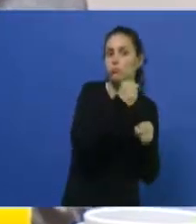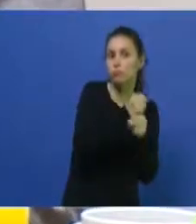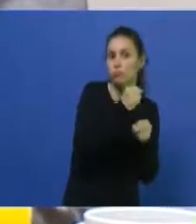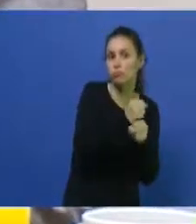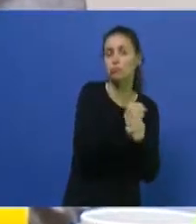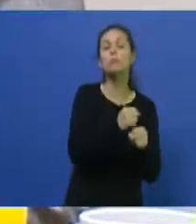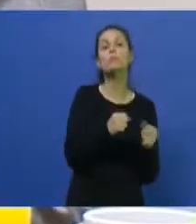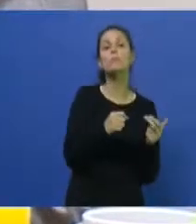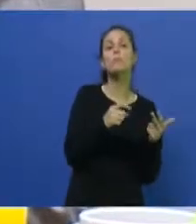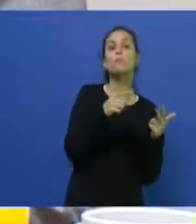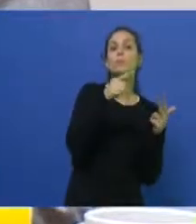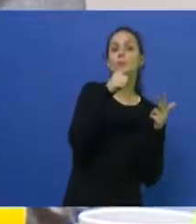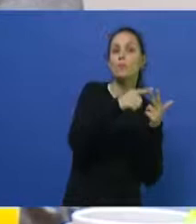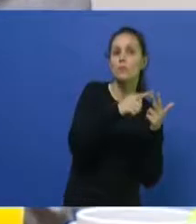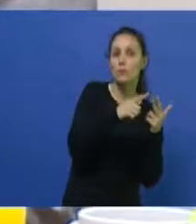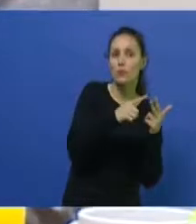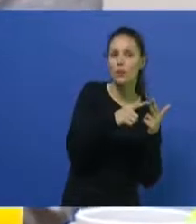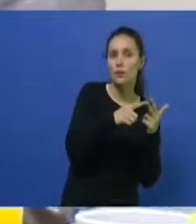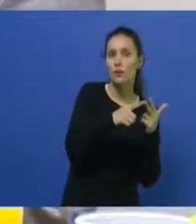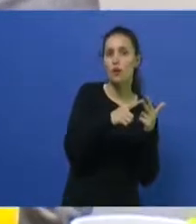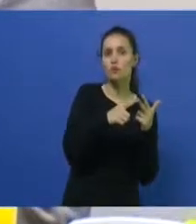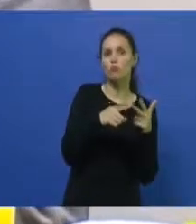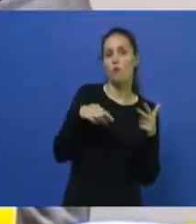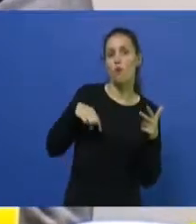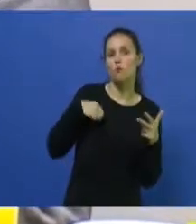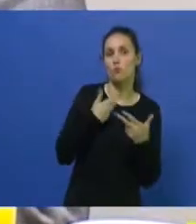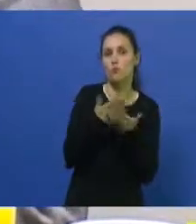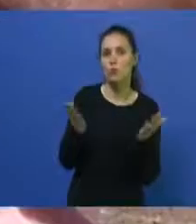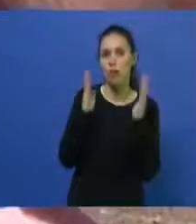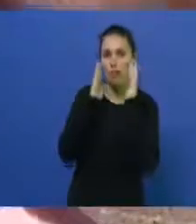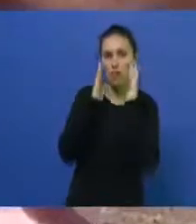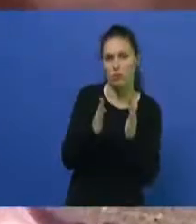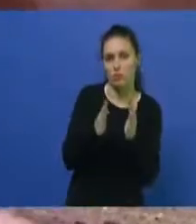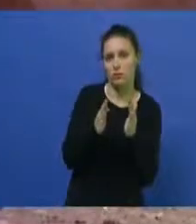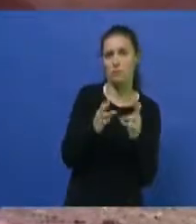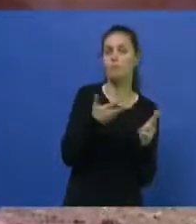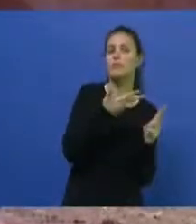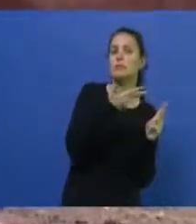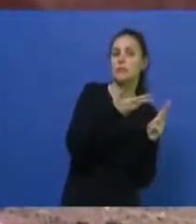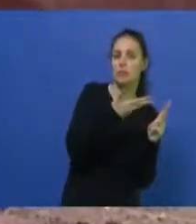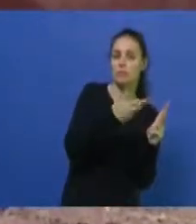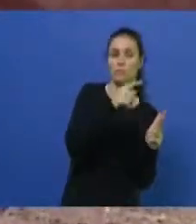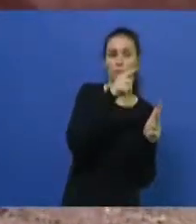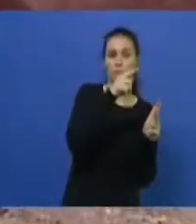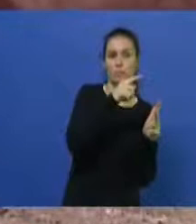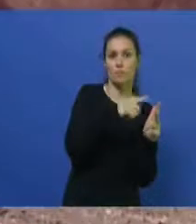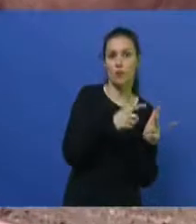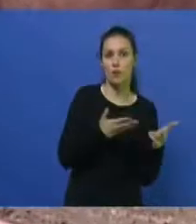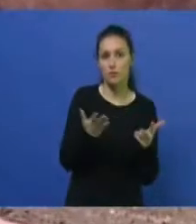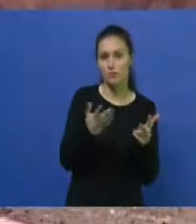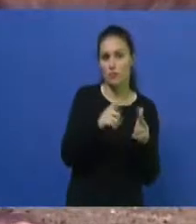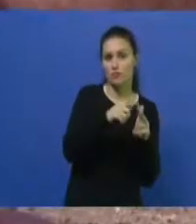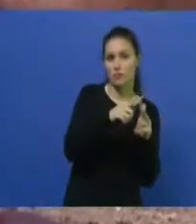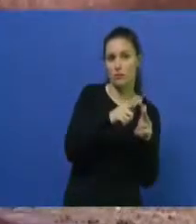Y la atención social. Son los 3 ejes: prestación de servicios, la asistencia